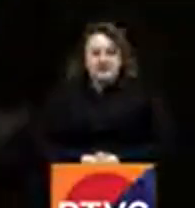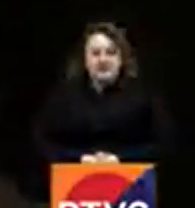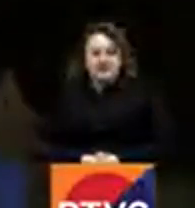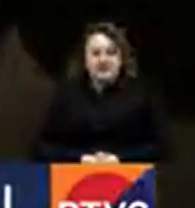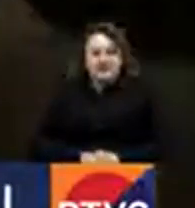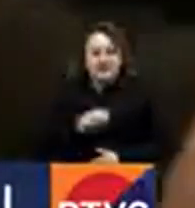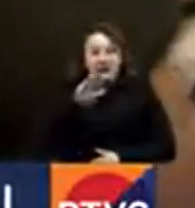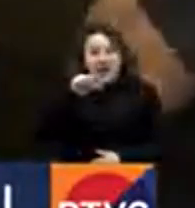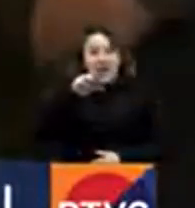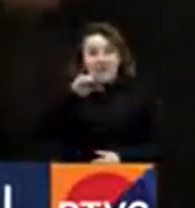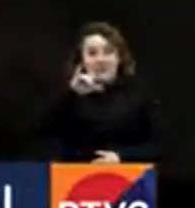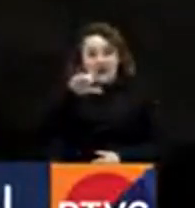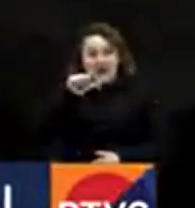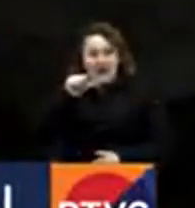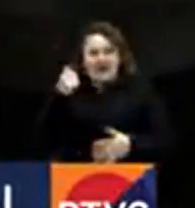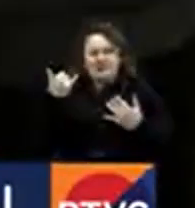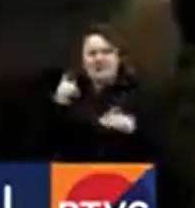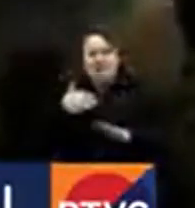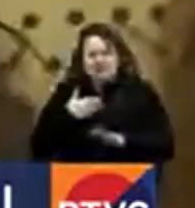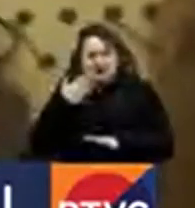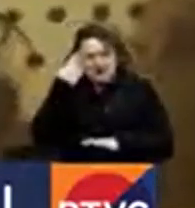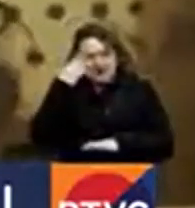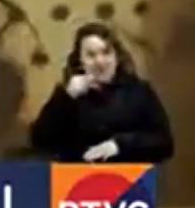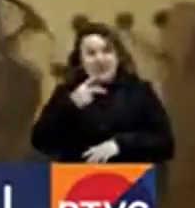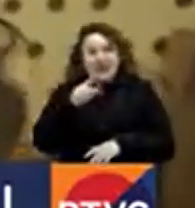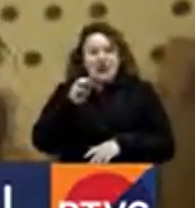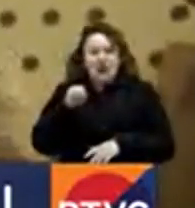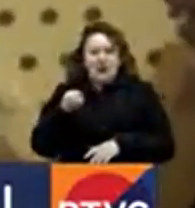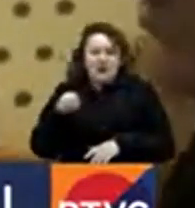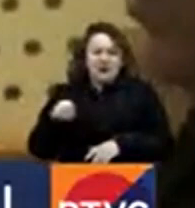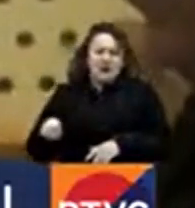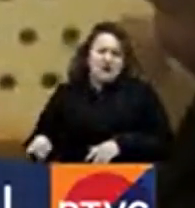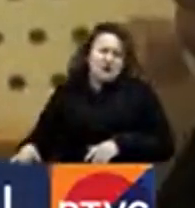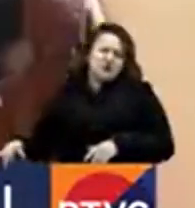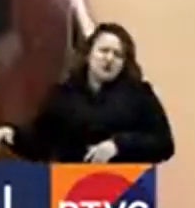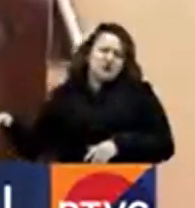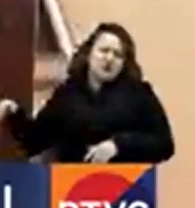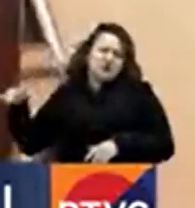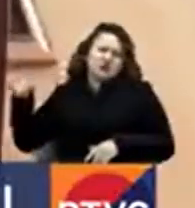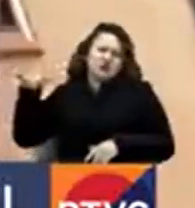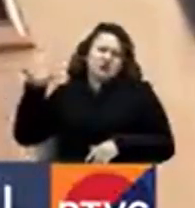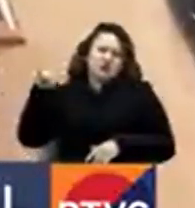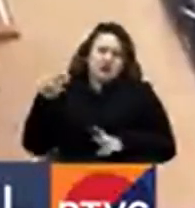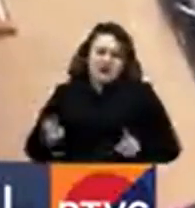Camila ya perdió la cuenta de los kilómetros que ha recorrido desde el día que su vida cambió.